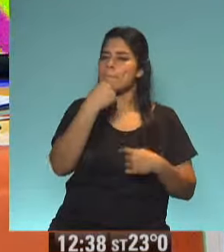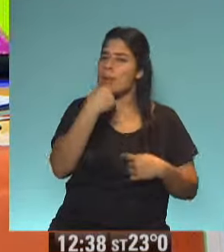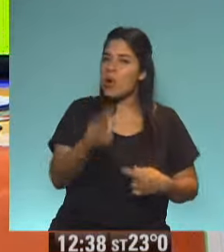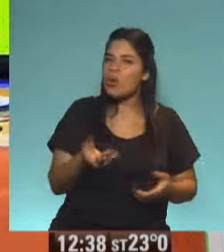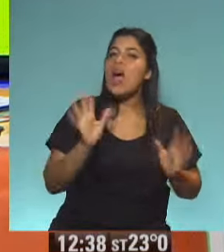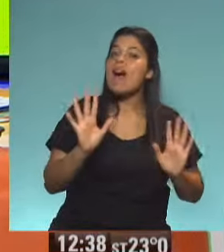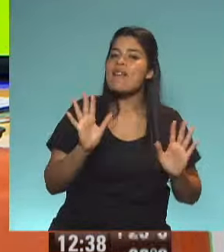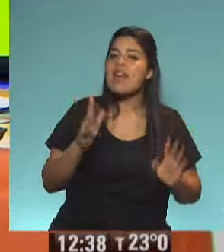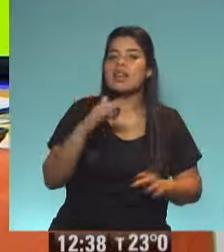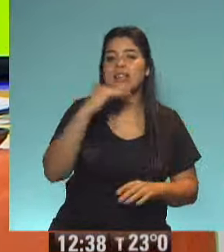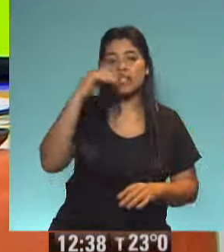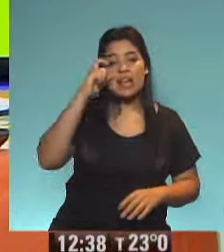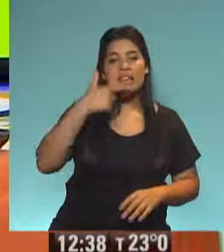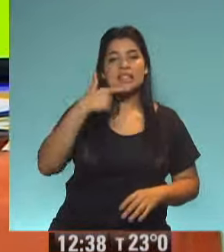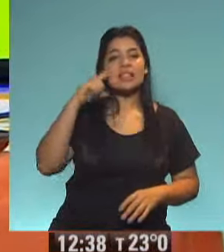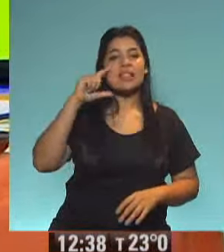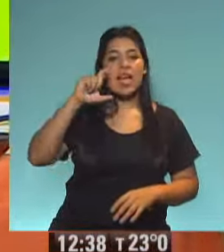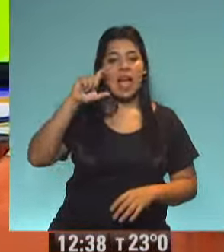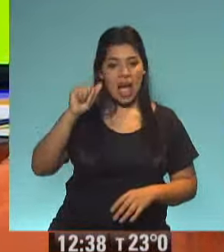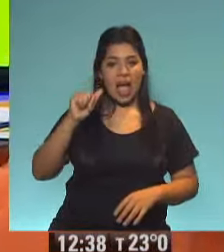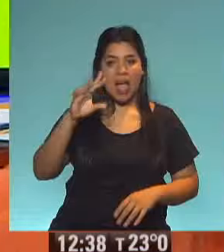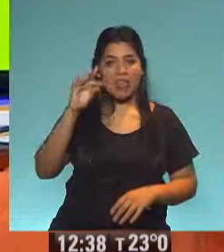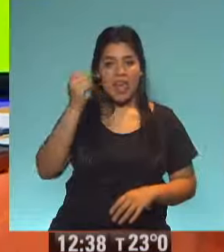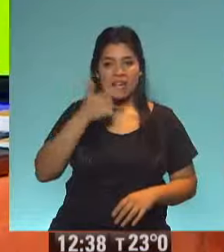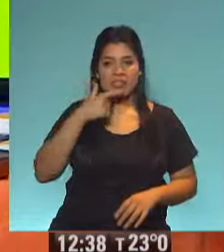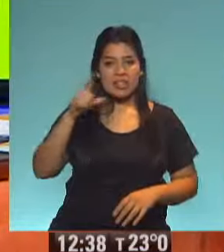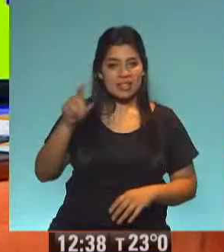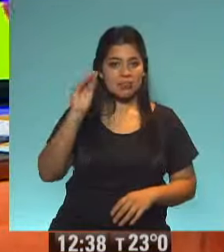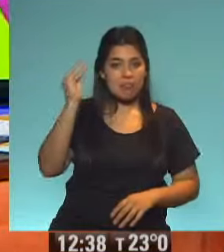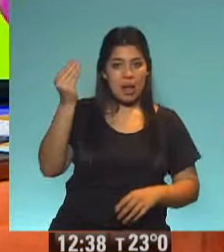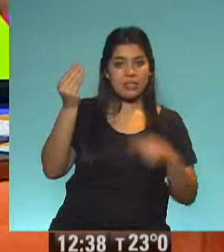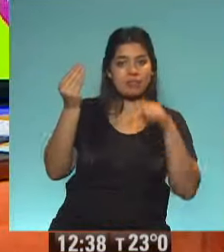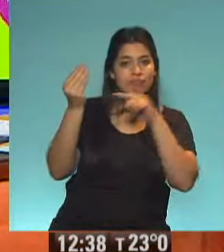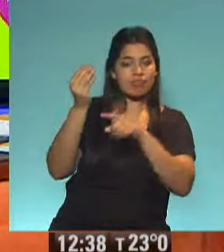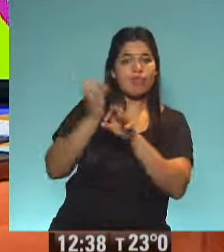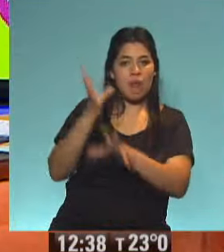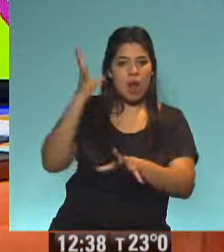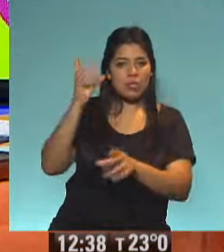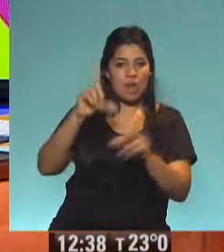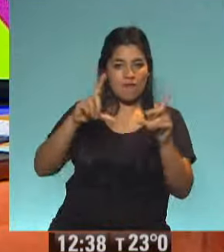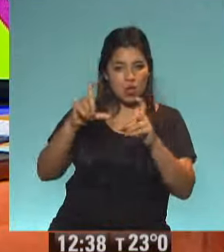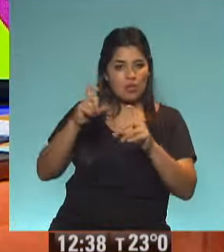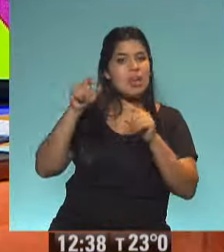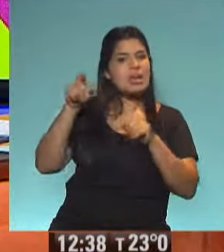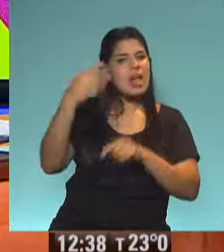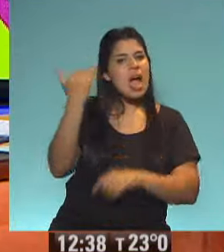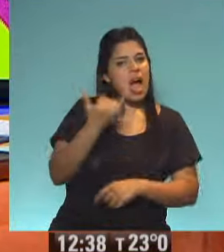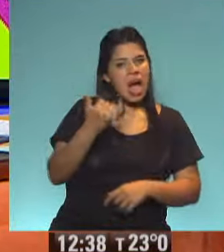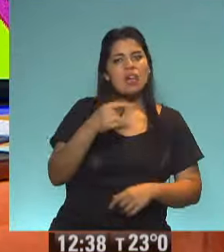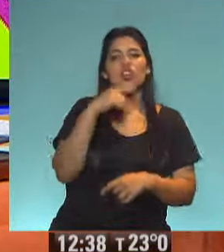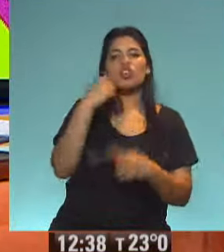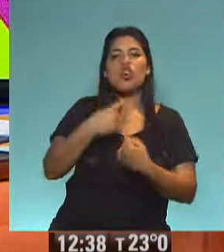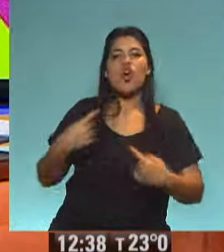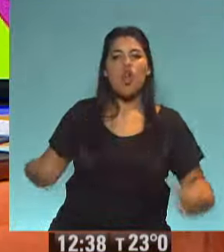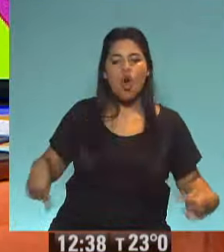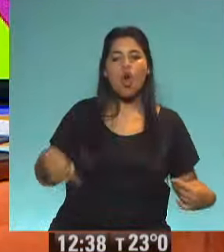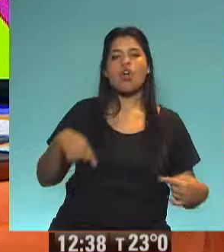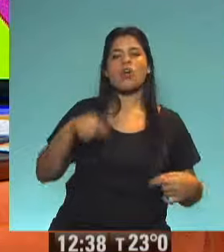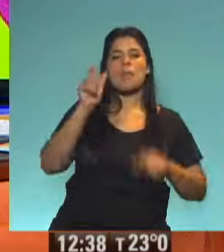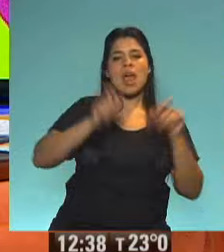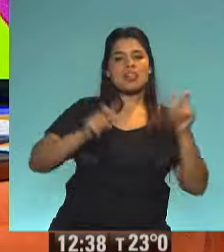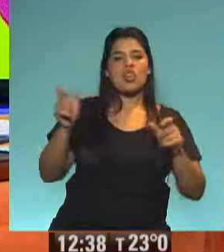Jessica Das, que es una fotógrafa y activista brasilera, ella tiene un proyecto que justamente habla de los colores de piel de la humanidad